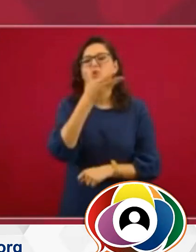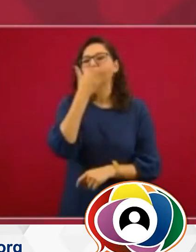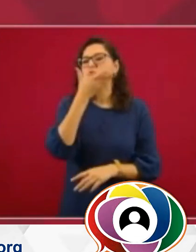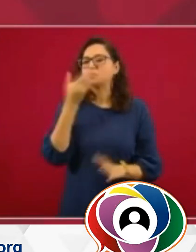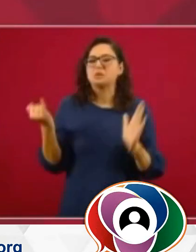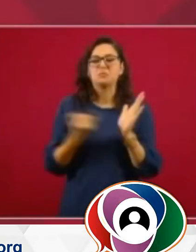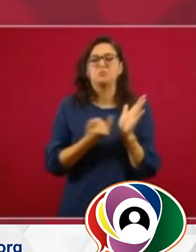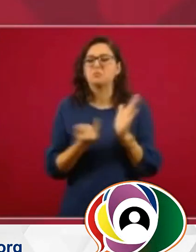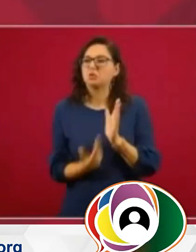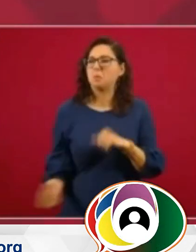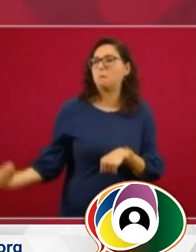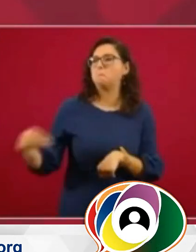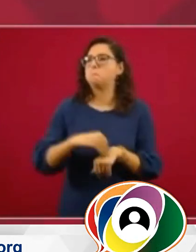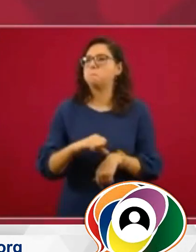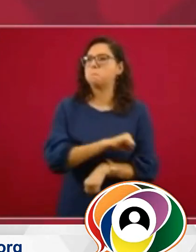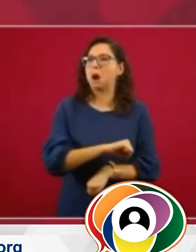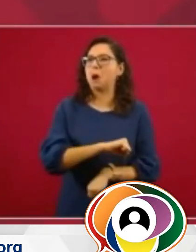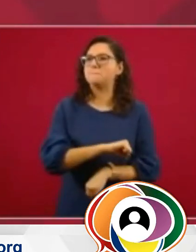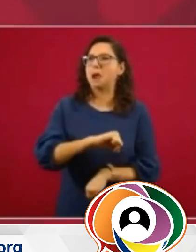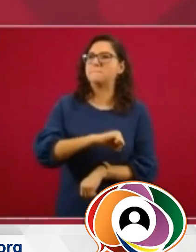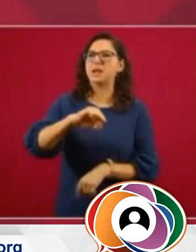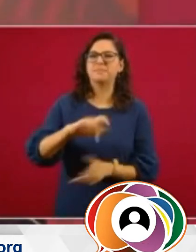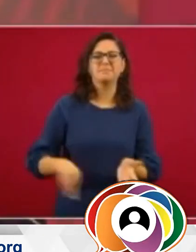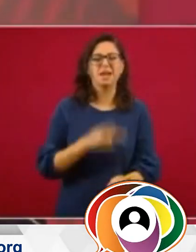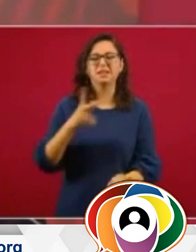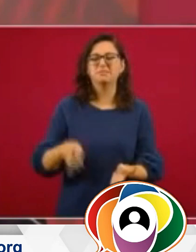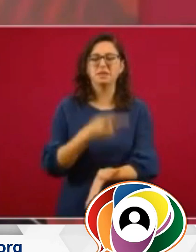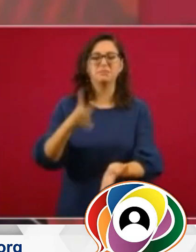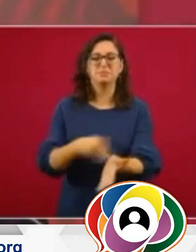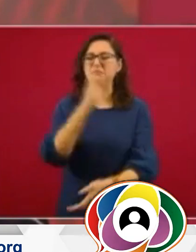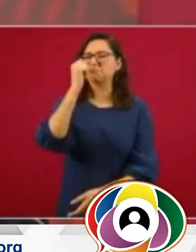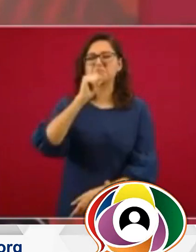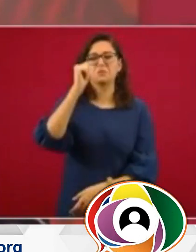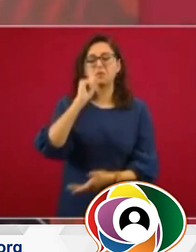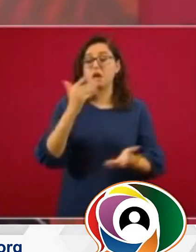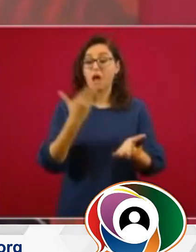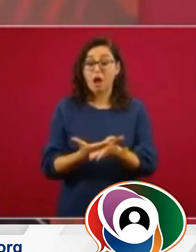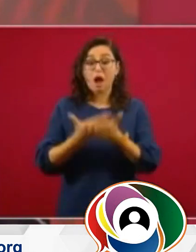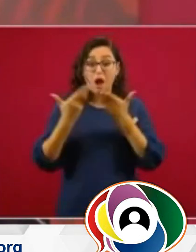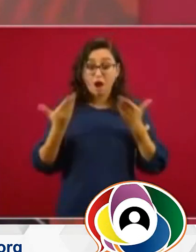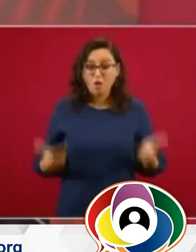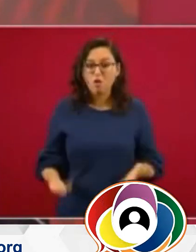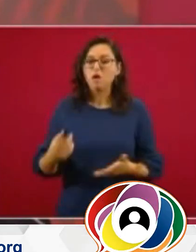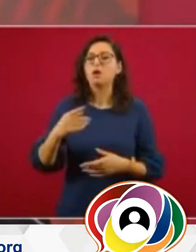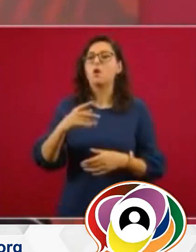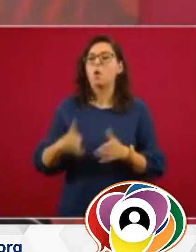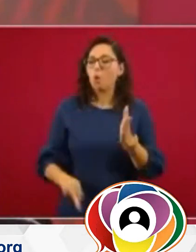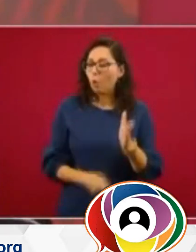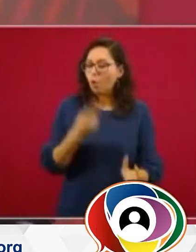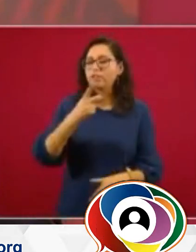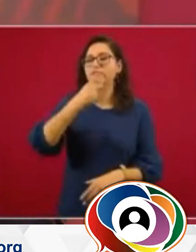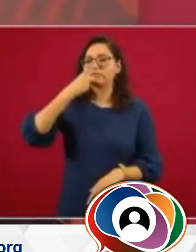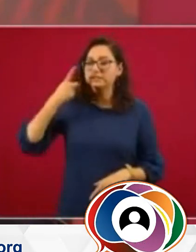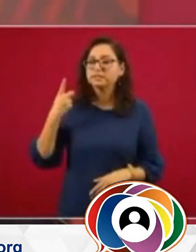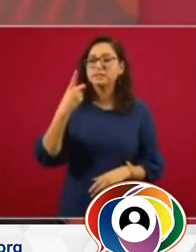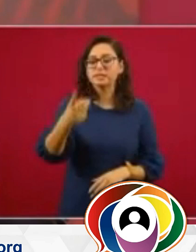vez instalado en el poder los viejos aliados del presidente ya son comparsa la apuesta es construir clientelas consolidar